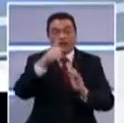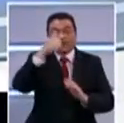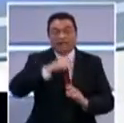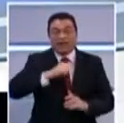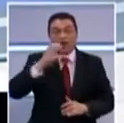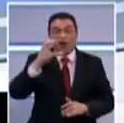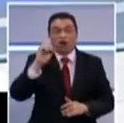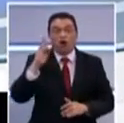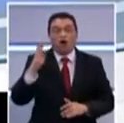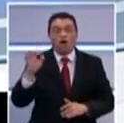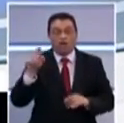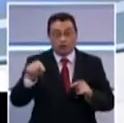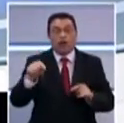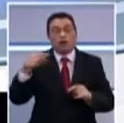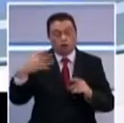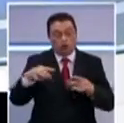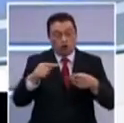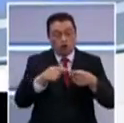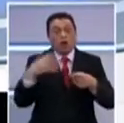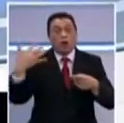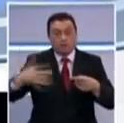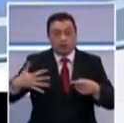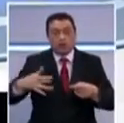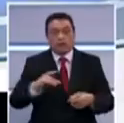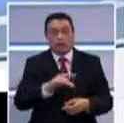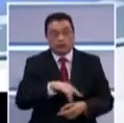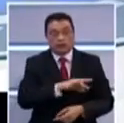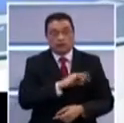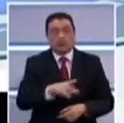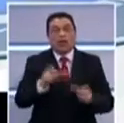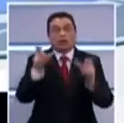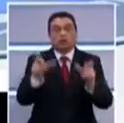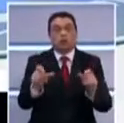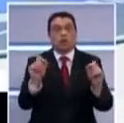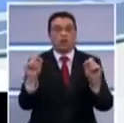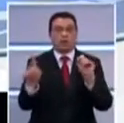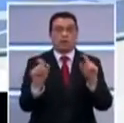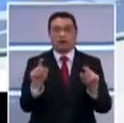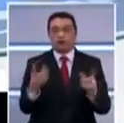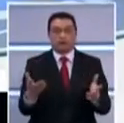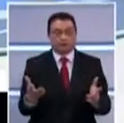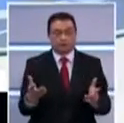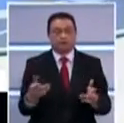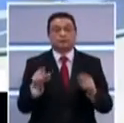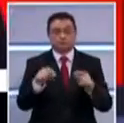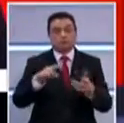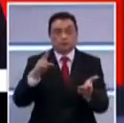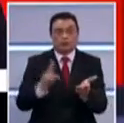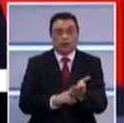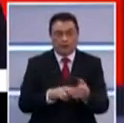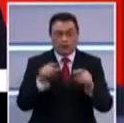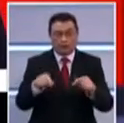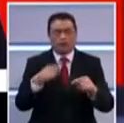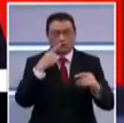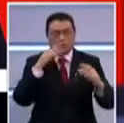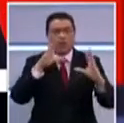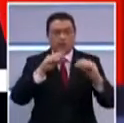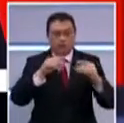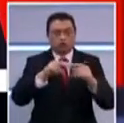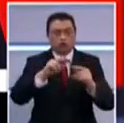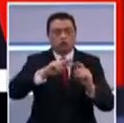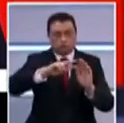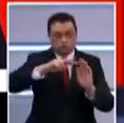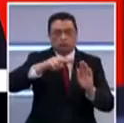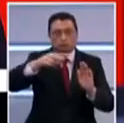cobre que considero un aspecto fundamental en nuestro país como es la seguridad por lo tanto la verdad que está una discusión que ha ido evolucionando